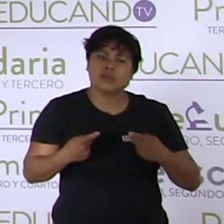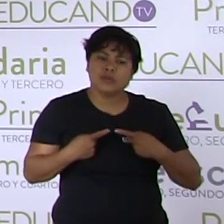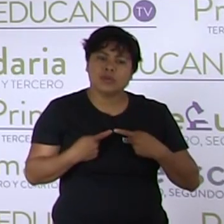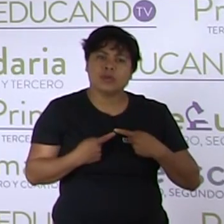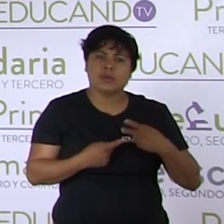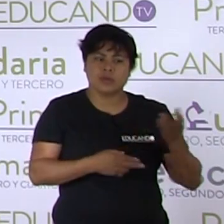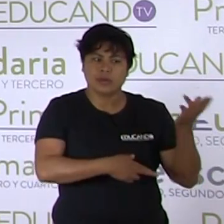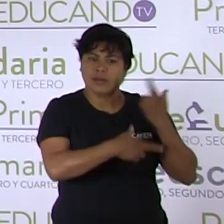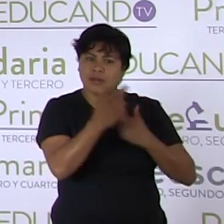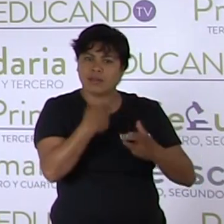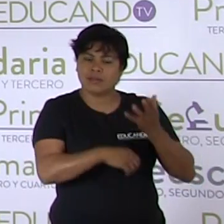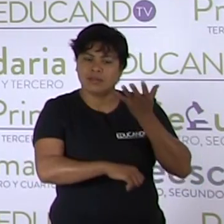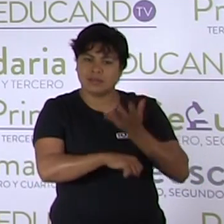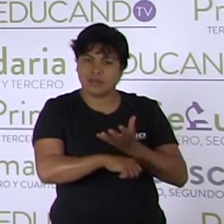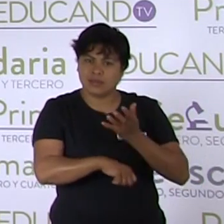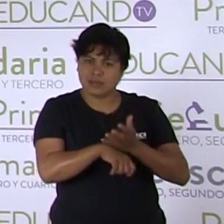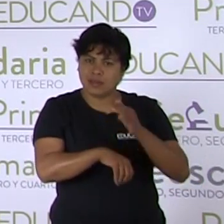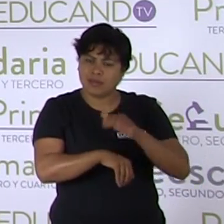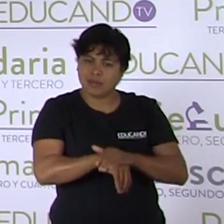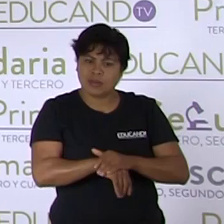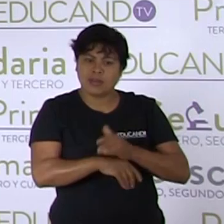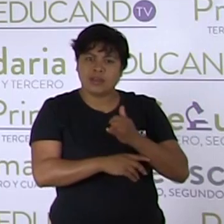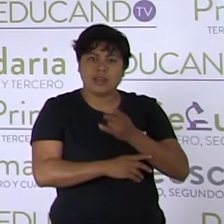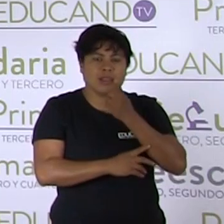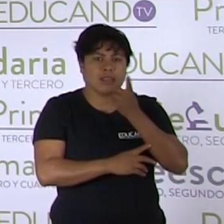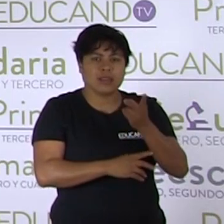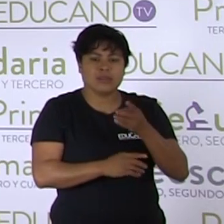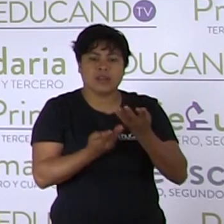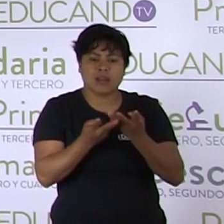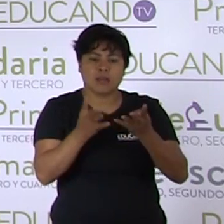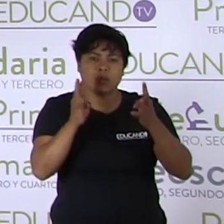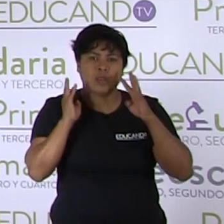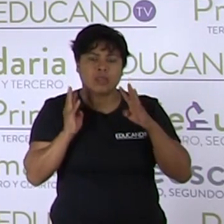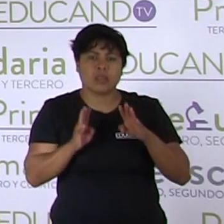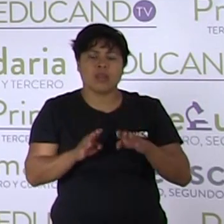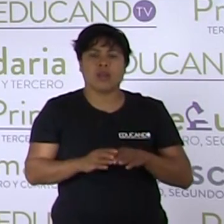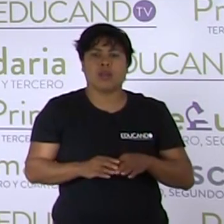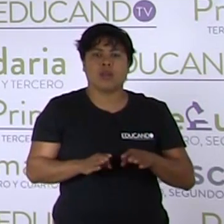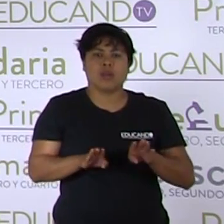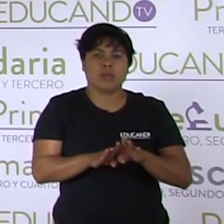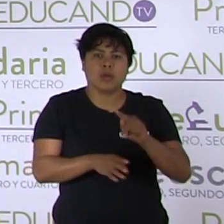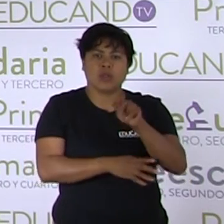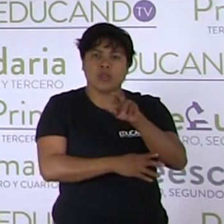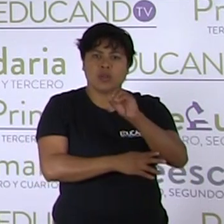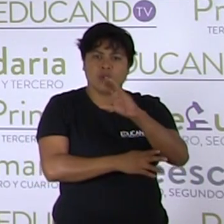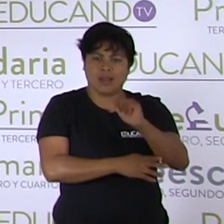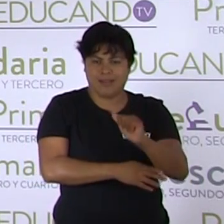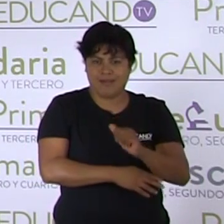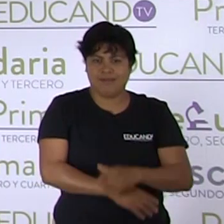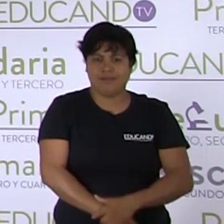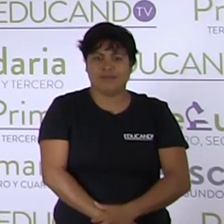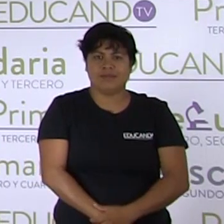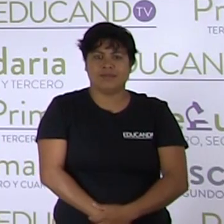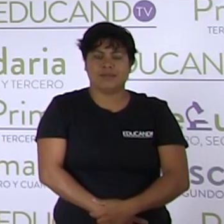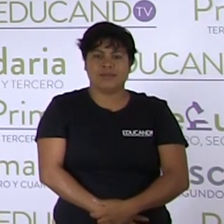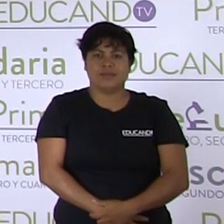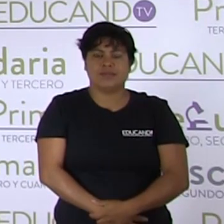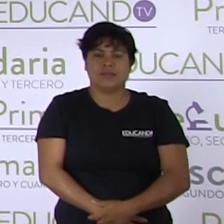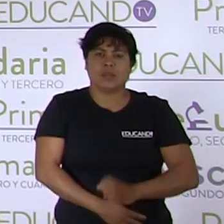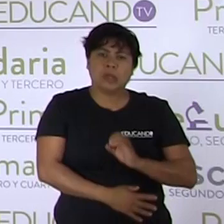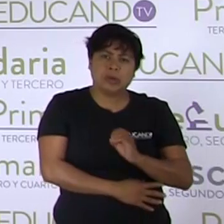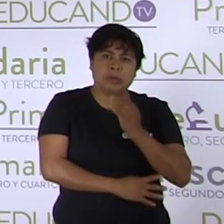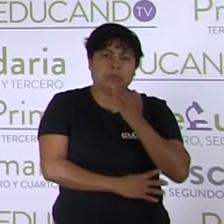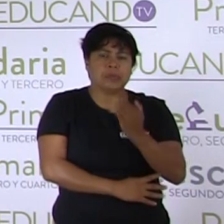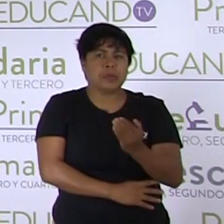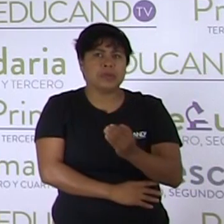regresa de los Estados Unidos y se refiere a su camioneta como la troca. O bien